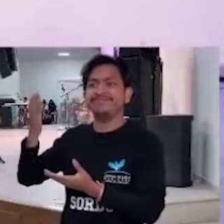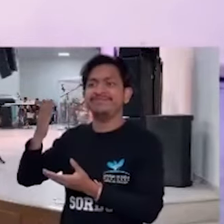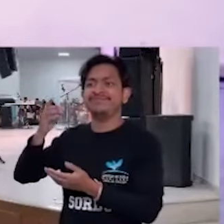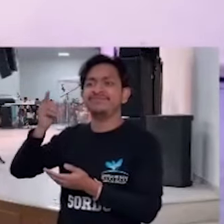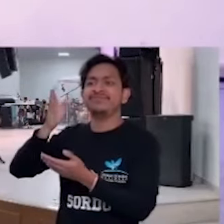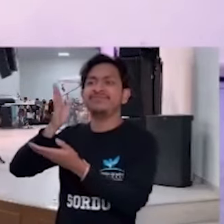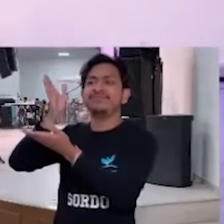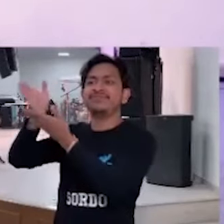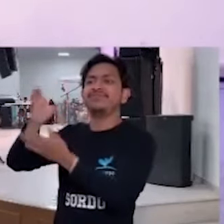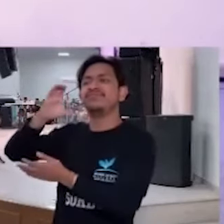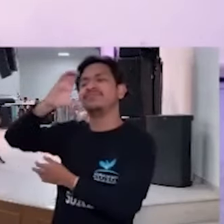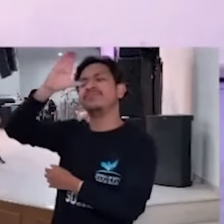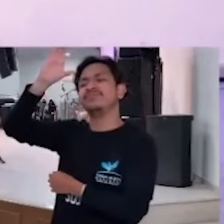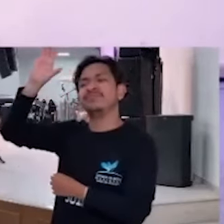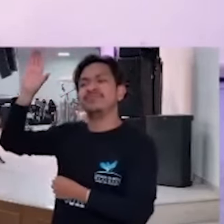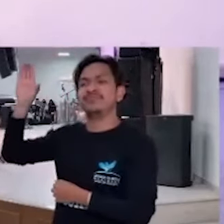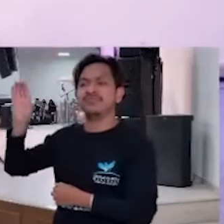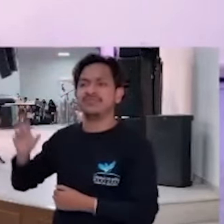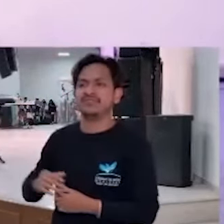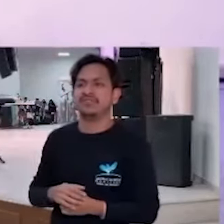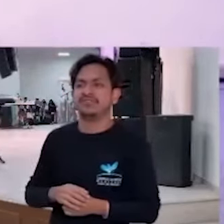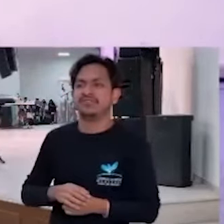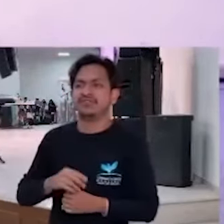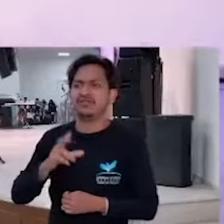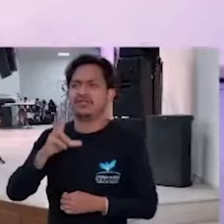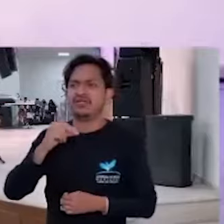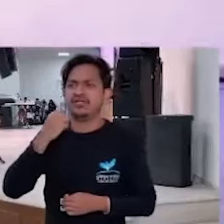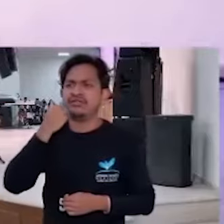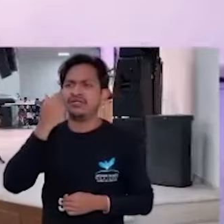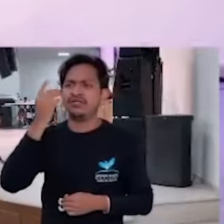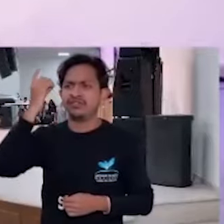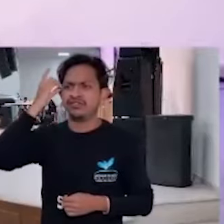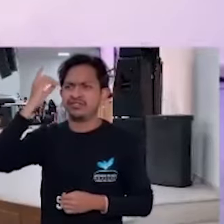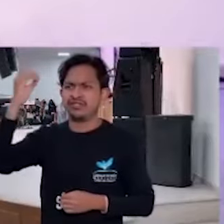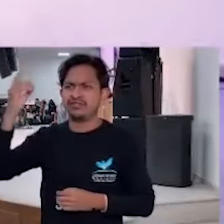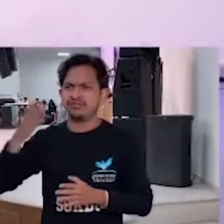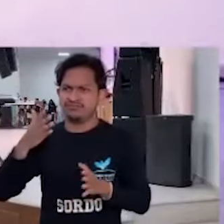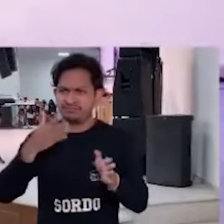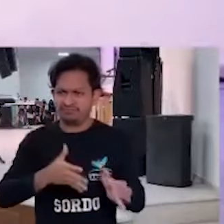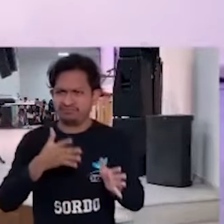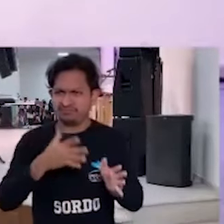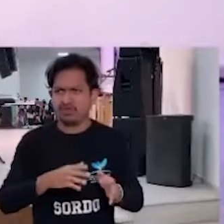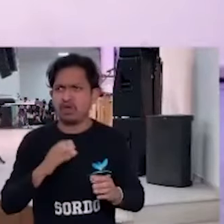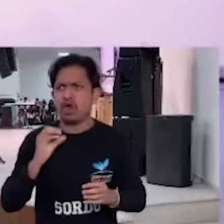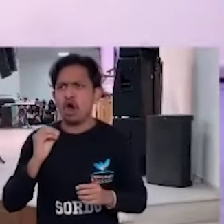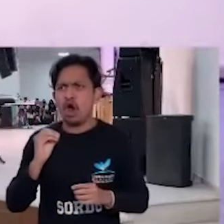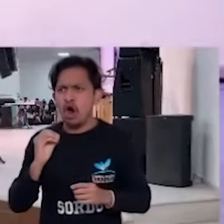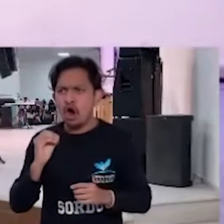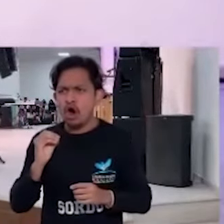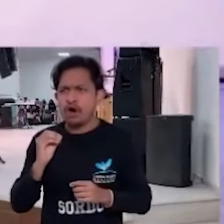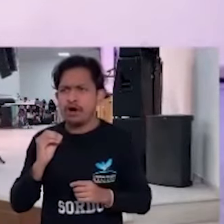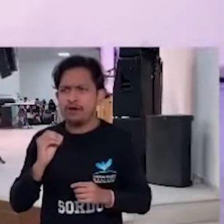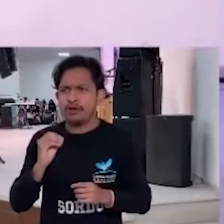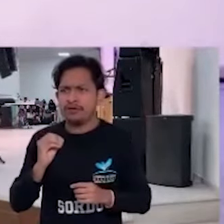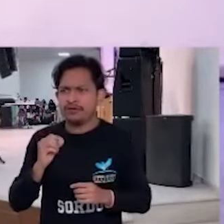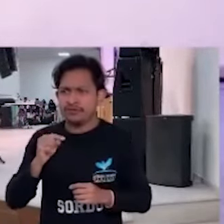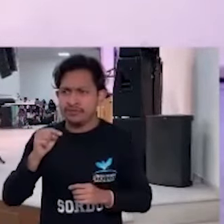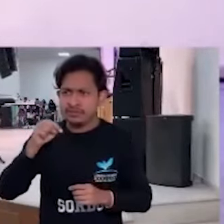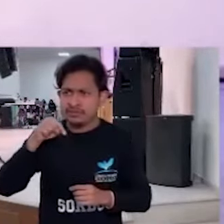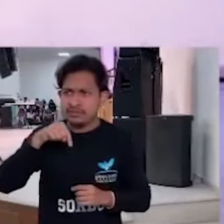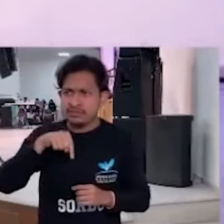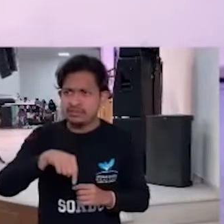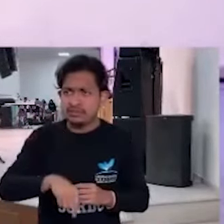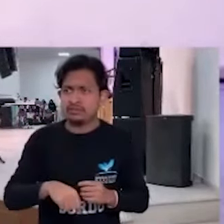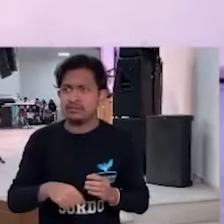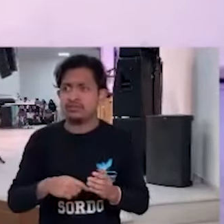dé una reprensión en el cielo o privarnos de los galardones porque fuimos descuidados, porque